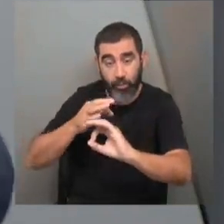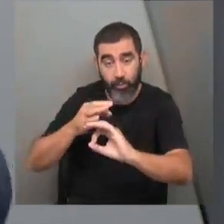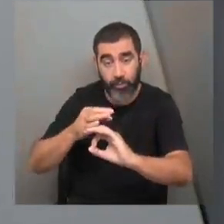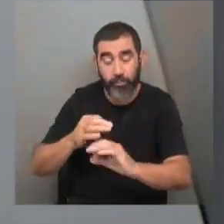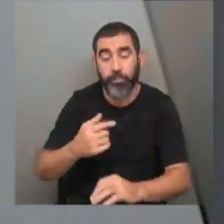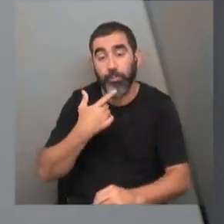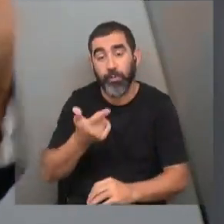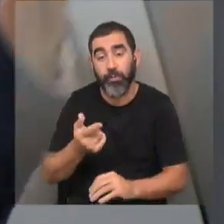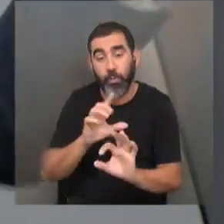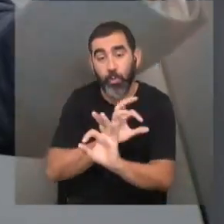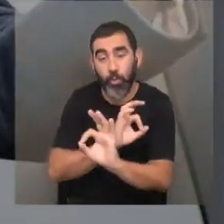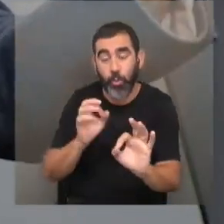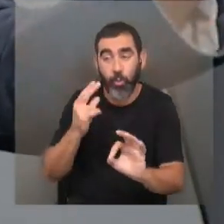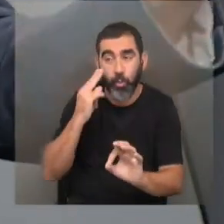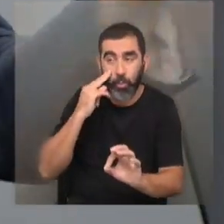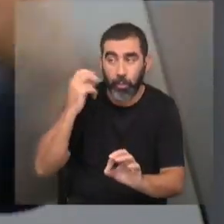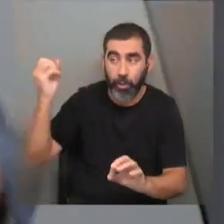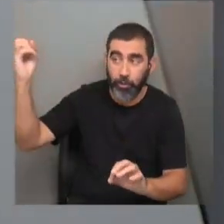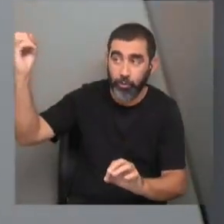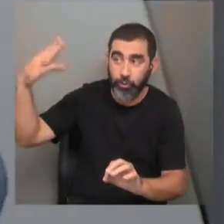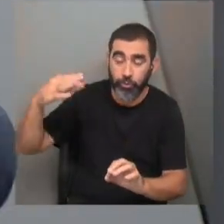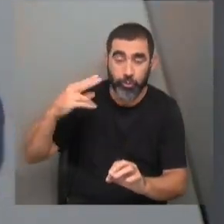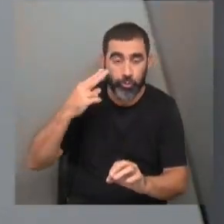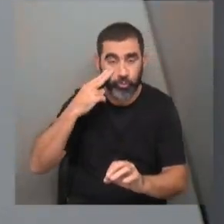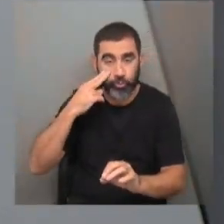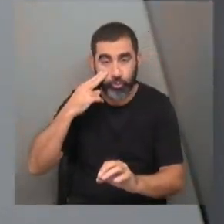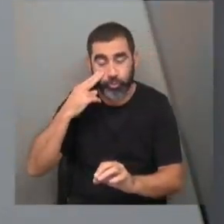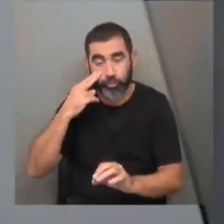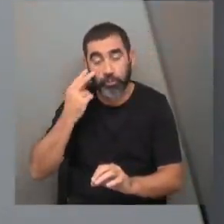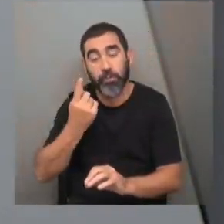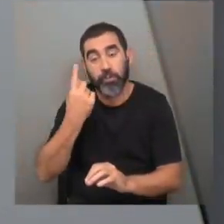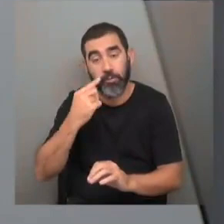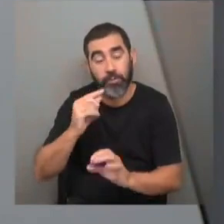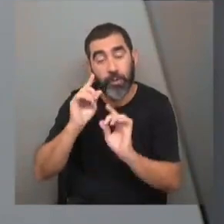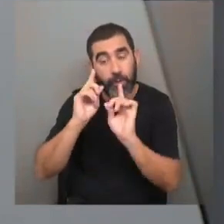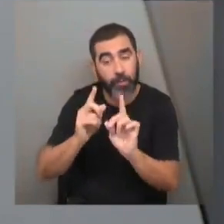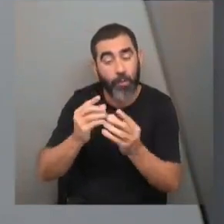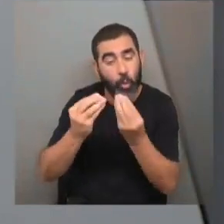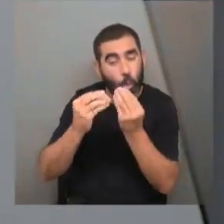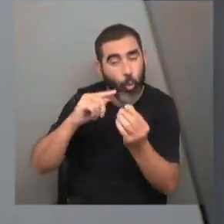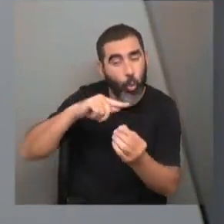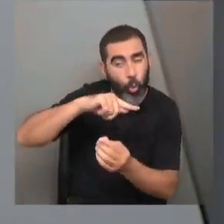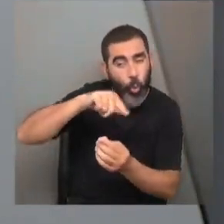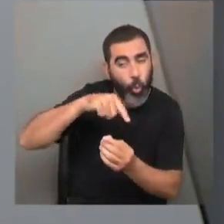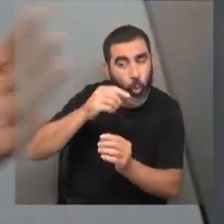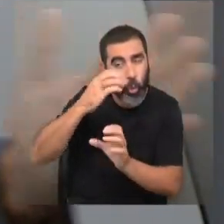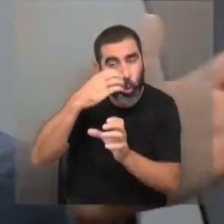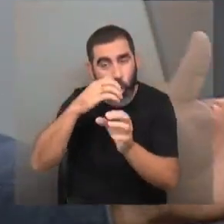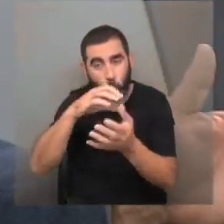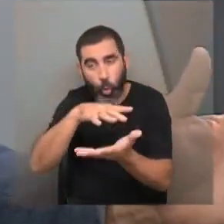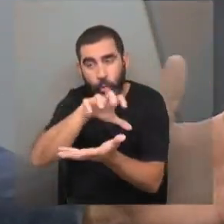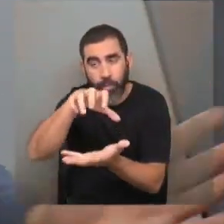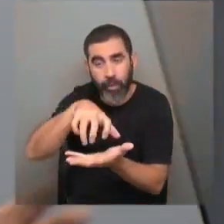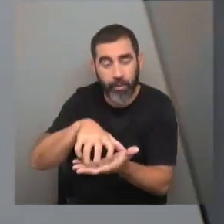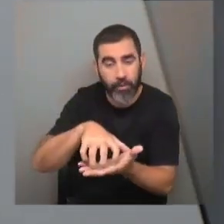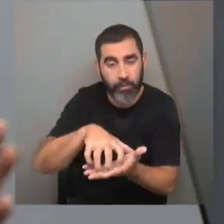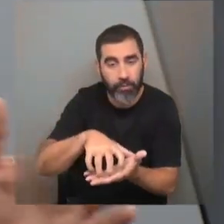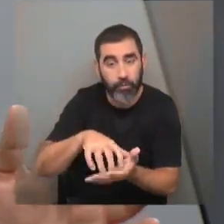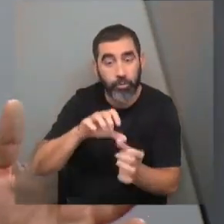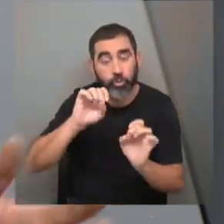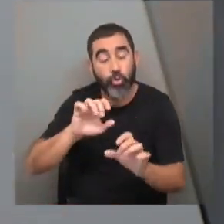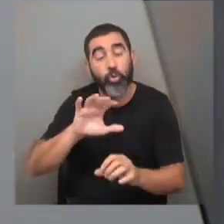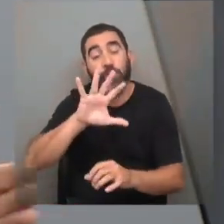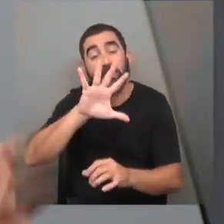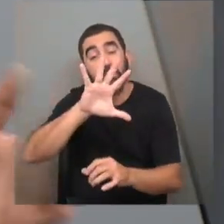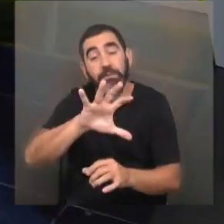por ejemplo, que no le afecte mucho el Sol, la luz del Sol, entonces uno va a tener que ubicar en qué lugar lo ubica y va a ver, no hay muchas posibilidades, hay solamente